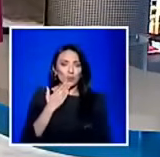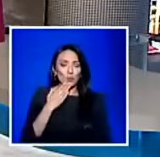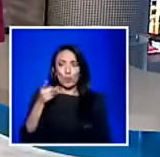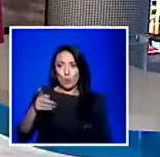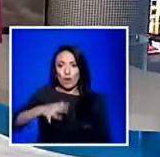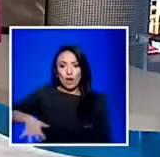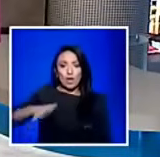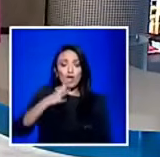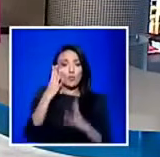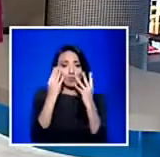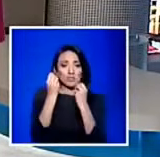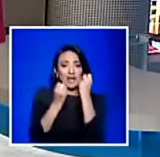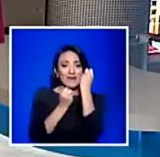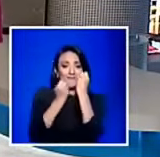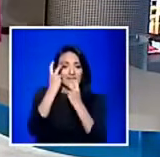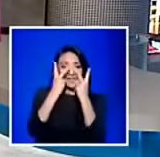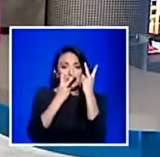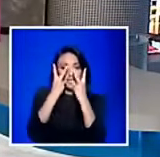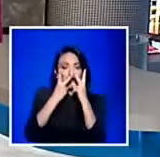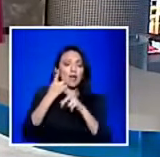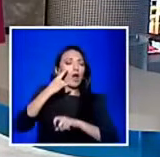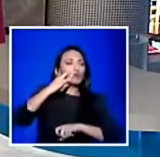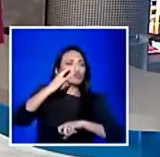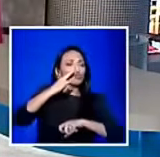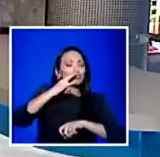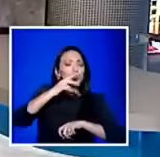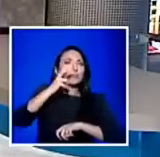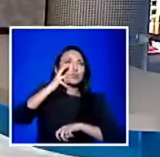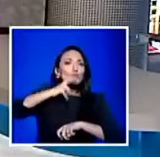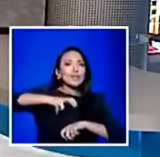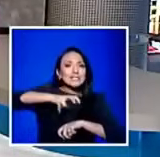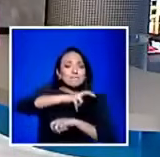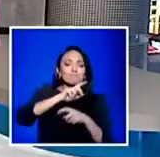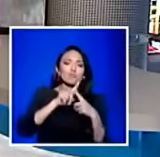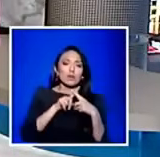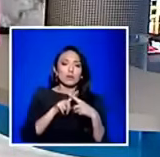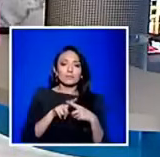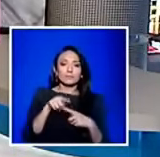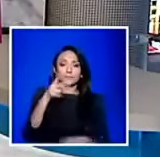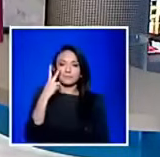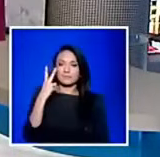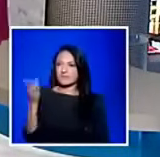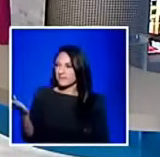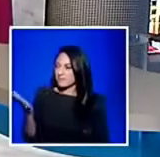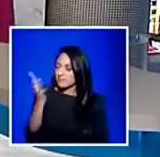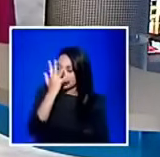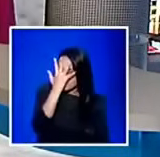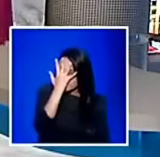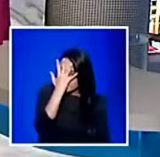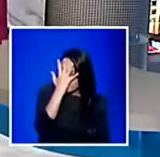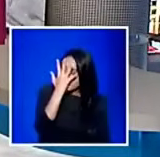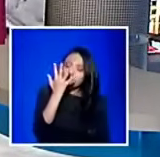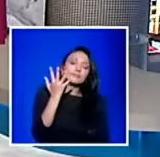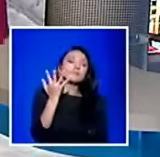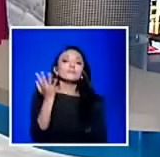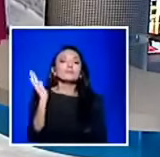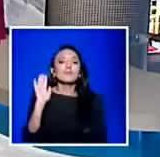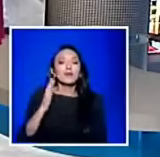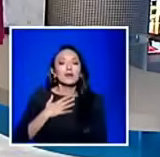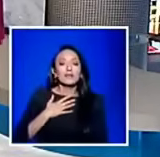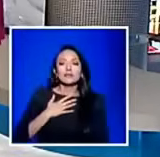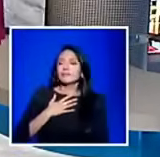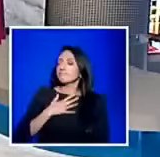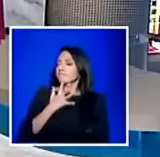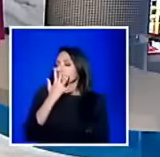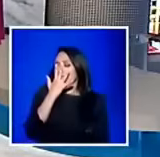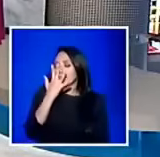también muy visitado por turistas. Cuando tú vas normalmente a otro lugar y te encuentras con, mira, con este tipo de situaciones. Terrible. Qué